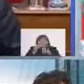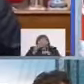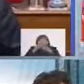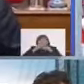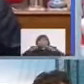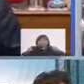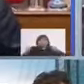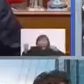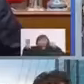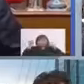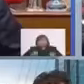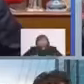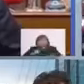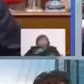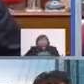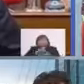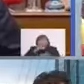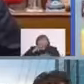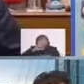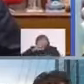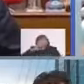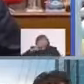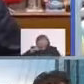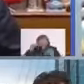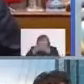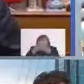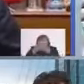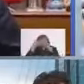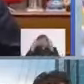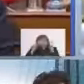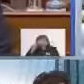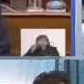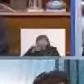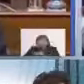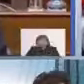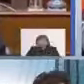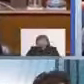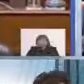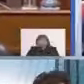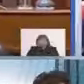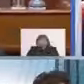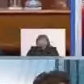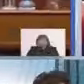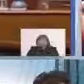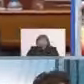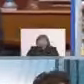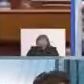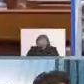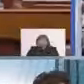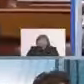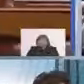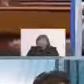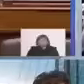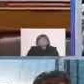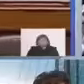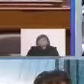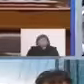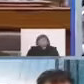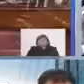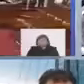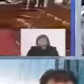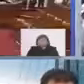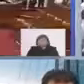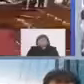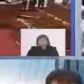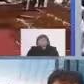el virtual disuelto Congreso de la República, en una decisión arbitraria del hasta ahora